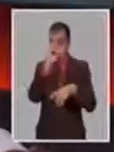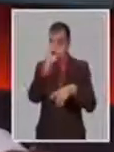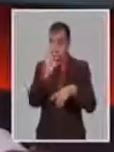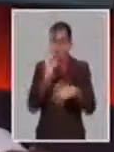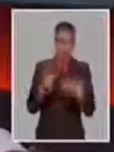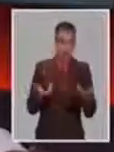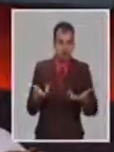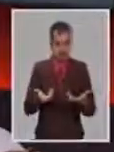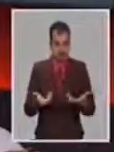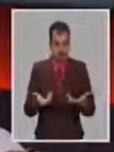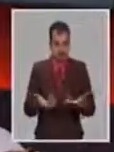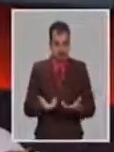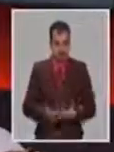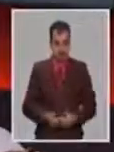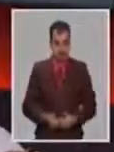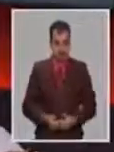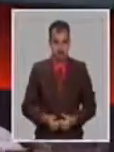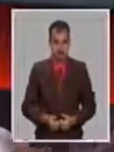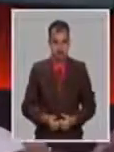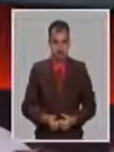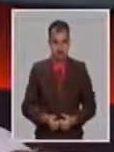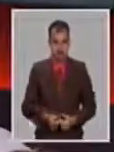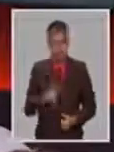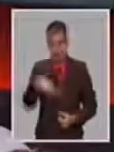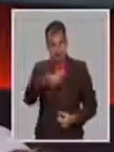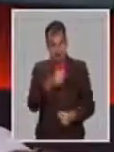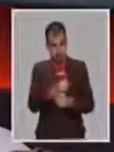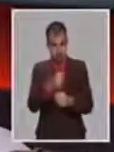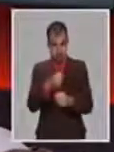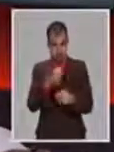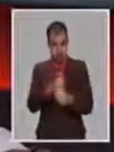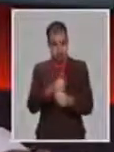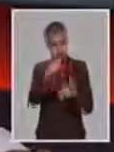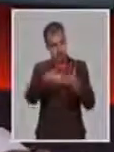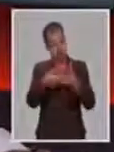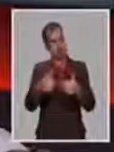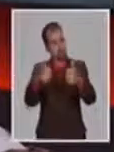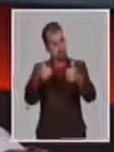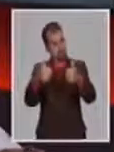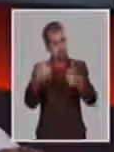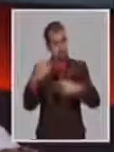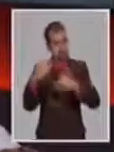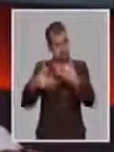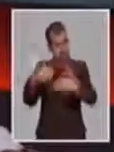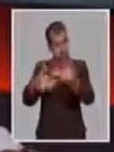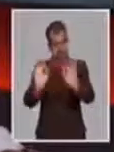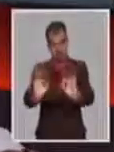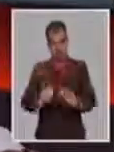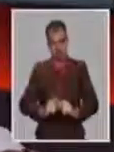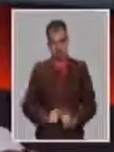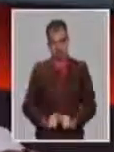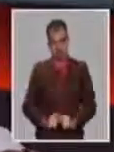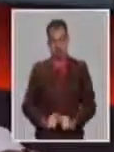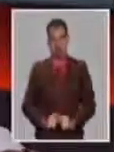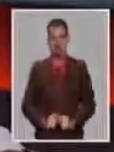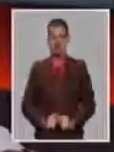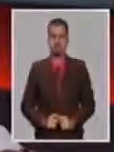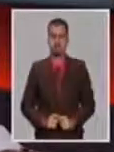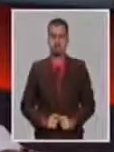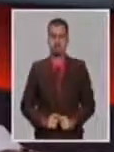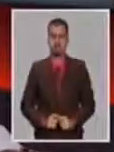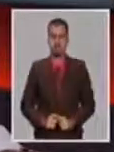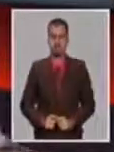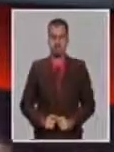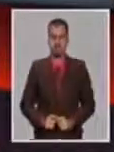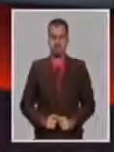enfermedad. Entonces, todo esto ha sido un trabajo que se ha organizado, que pensamos que deba fluir de esta manera. Y bueno, las personas tienen que tener la garantía